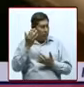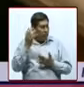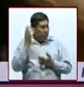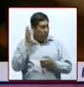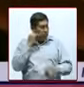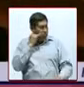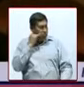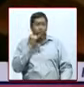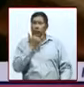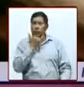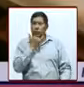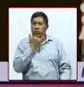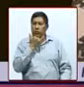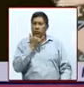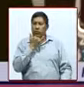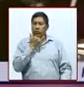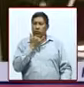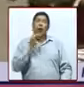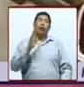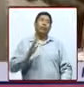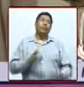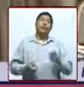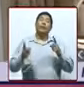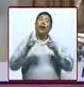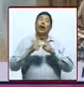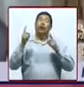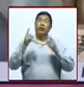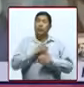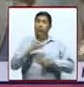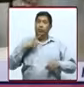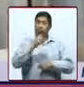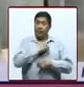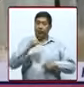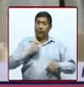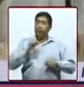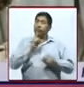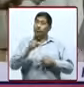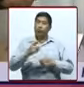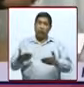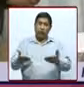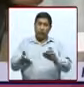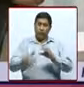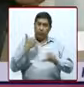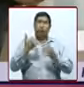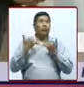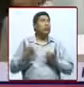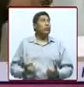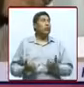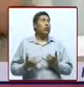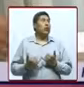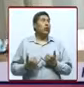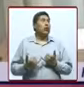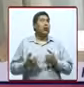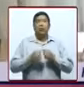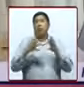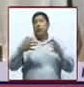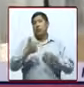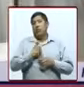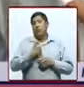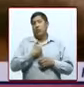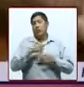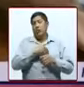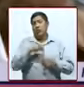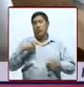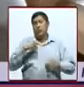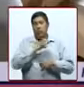Mire, nuevamente quiero indicar, hasta que la Asamblea nos defina y nos dé las garantías, porque por el momento ni nosotros mismos como